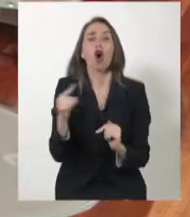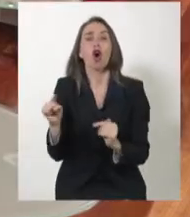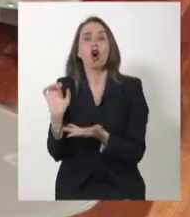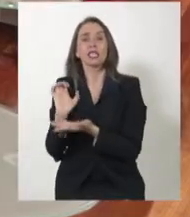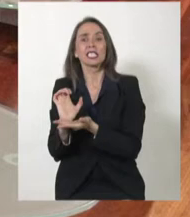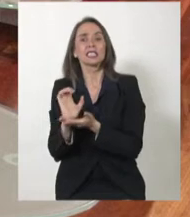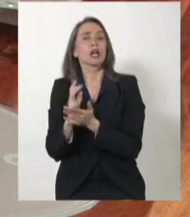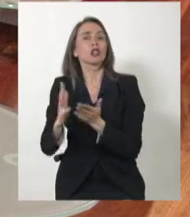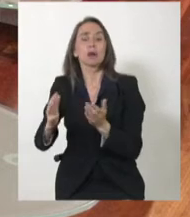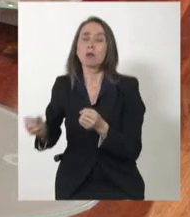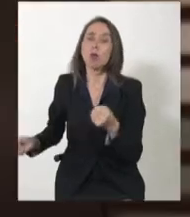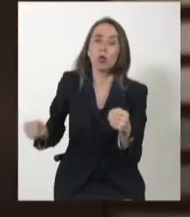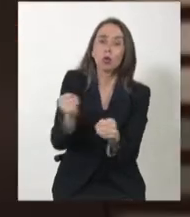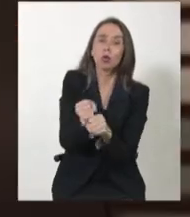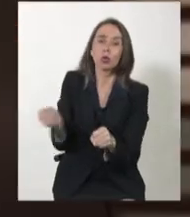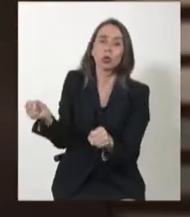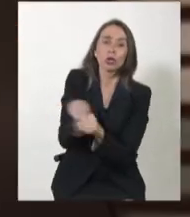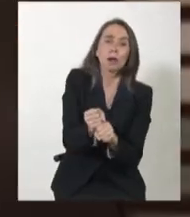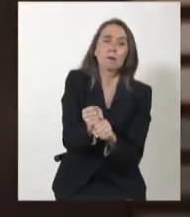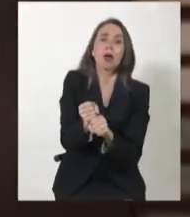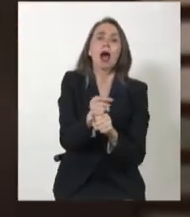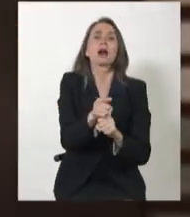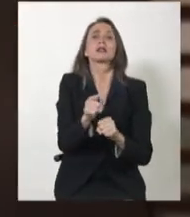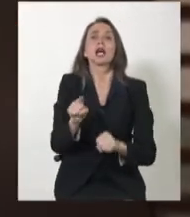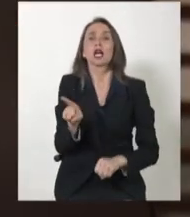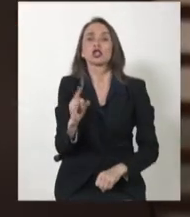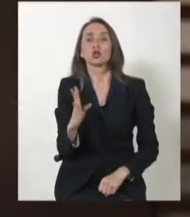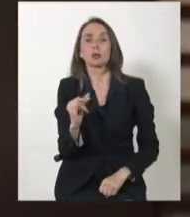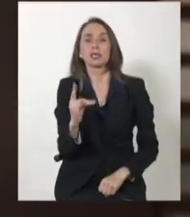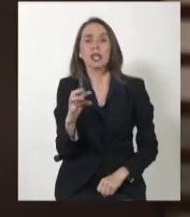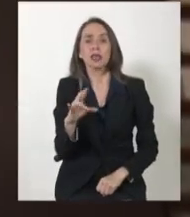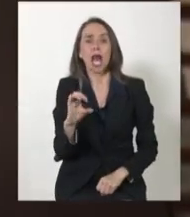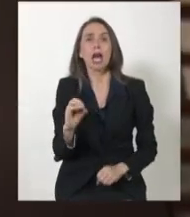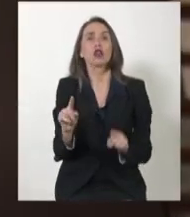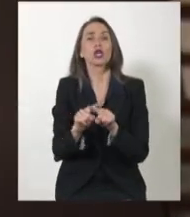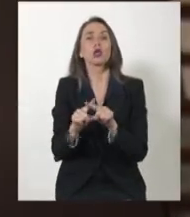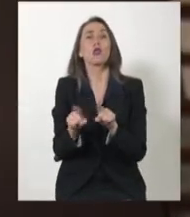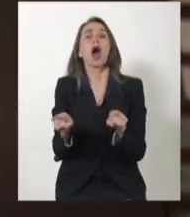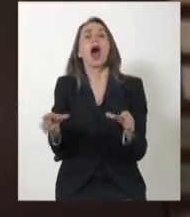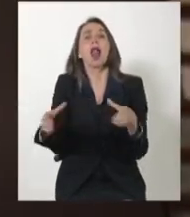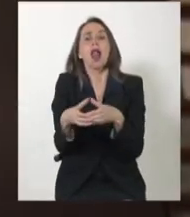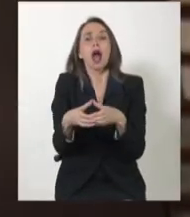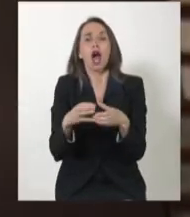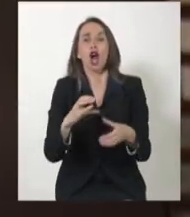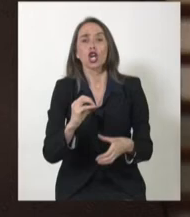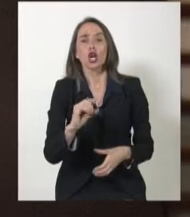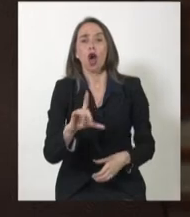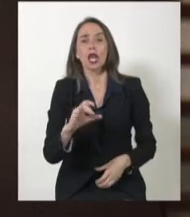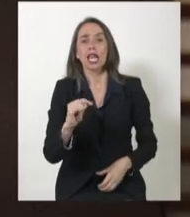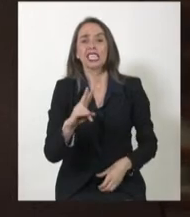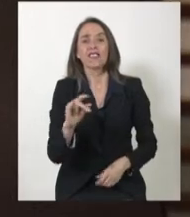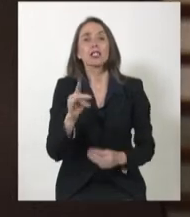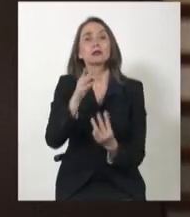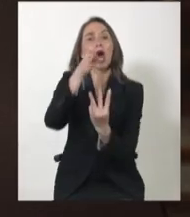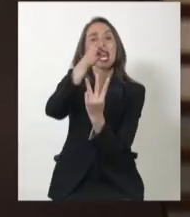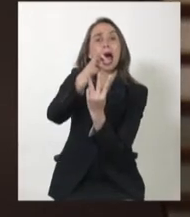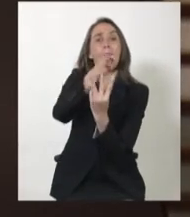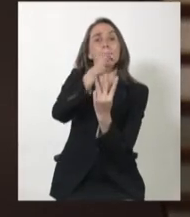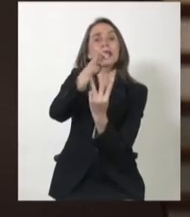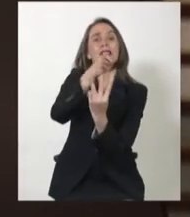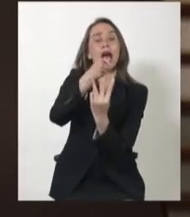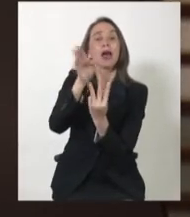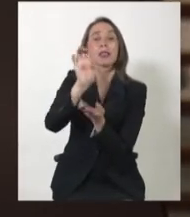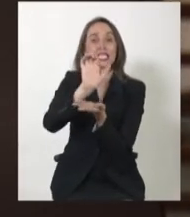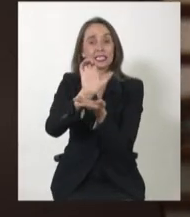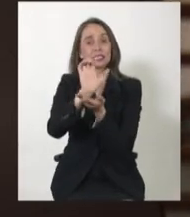muy subsidiario, que podemos caer casi en un colectivismo. Pero hay una zona intermedia, ¿no es cierto?, donde el